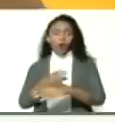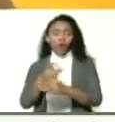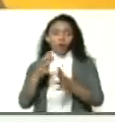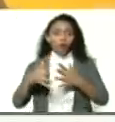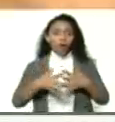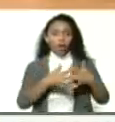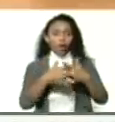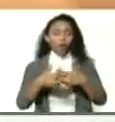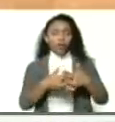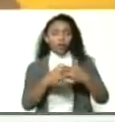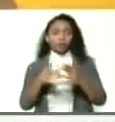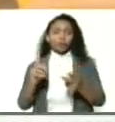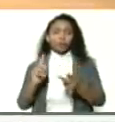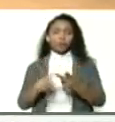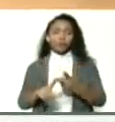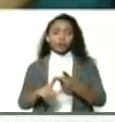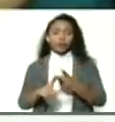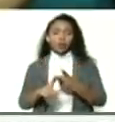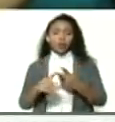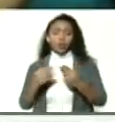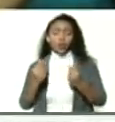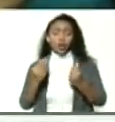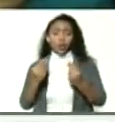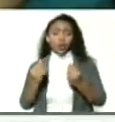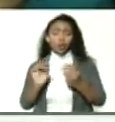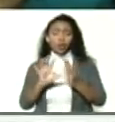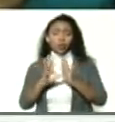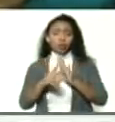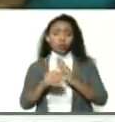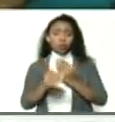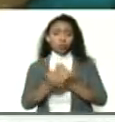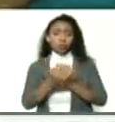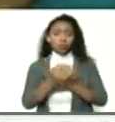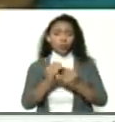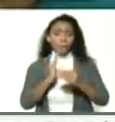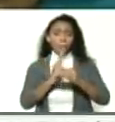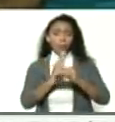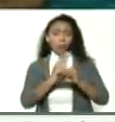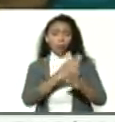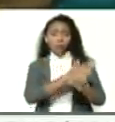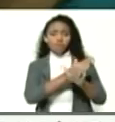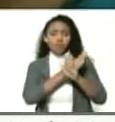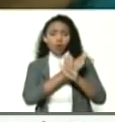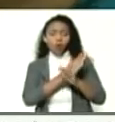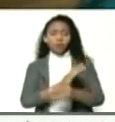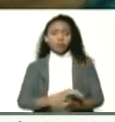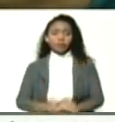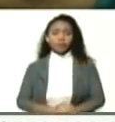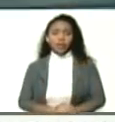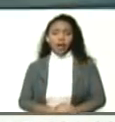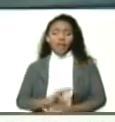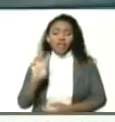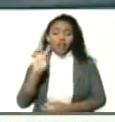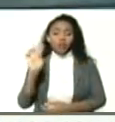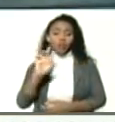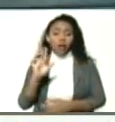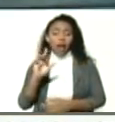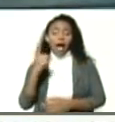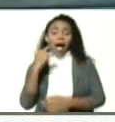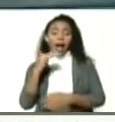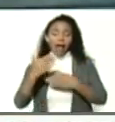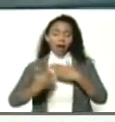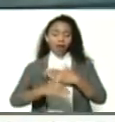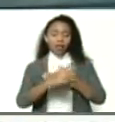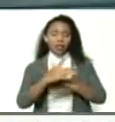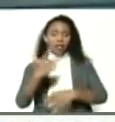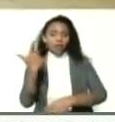Unidos, sus recursos secuestrados, sus recursos bloqueados, Venezuela está avanzando en el proceso